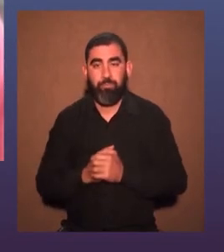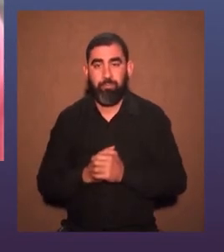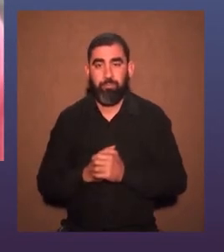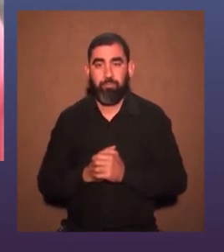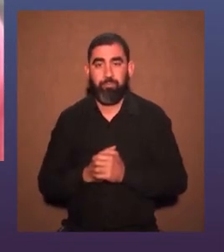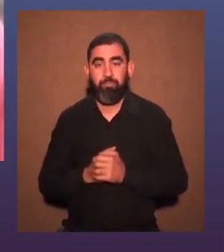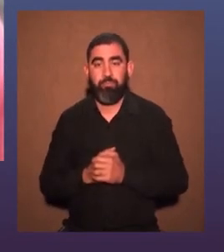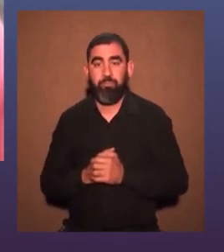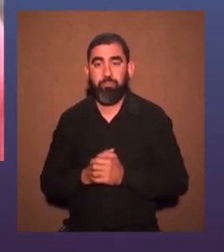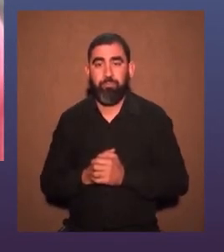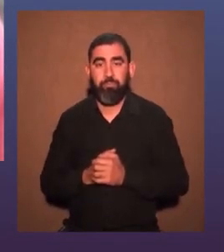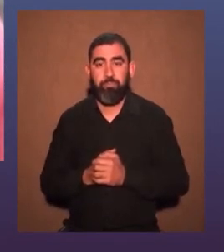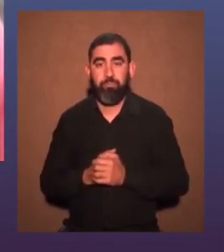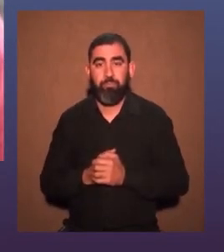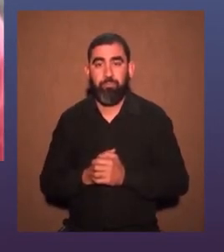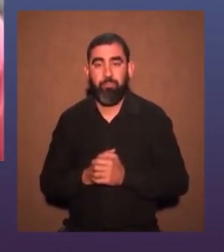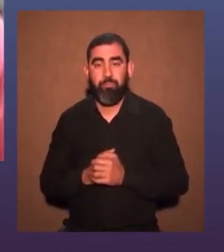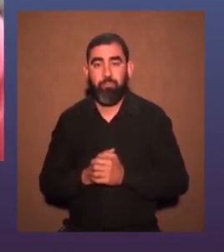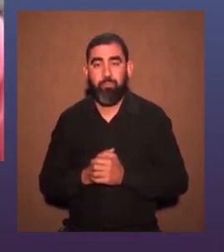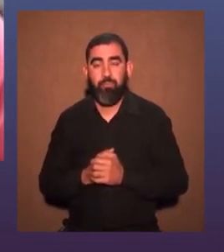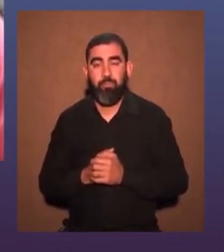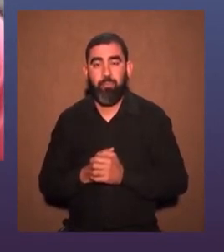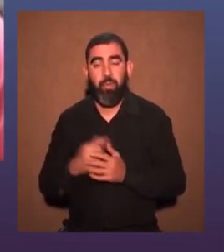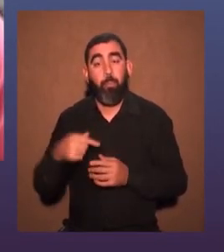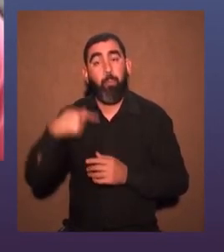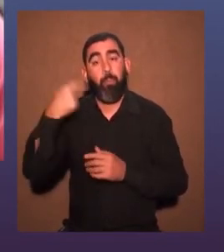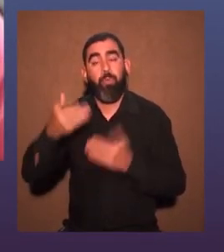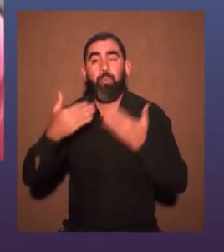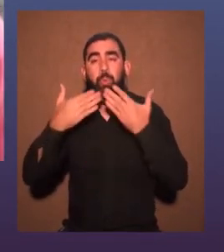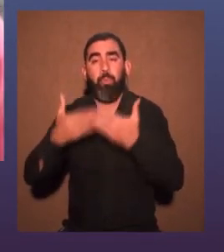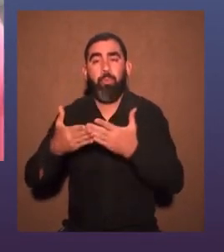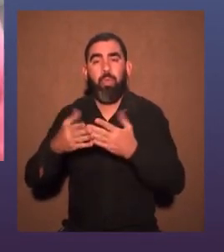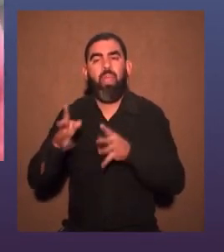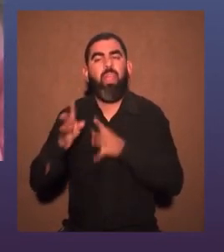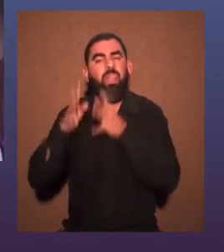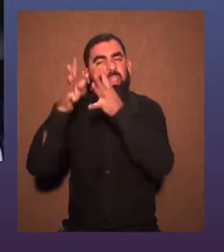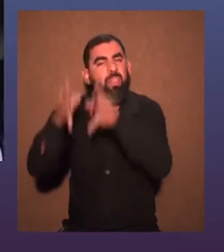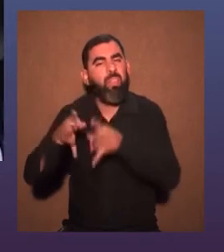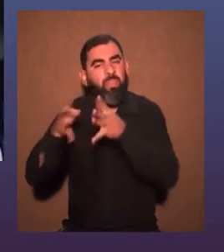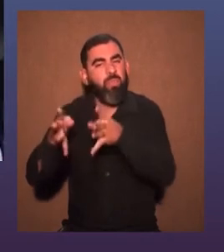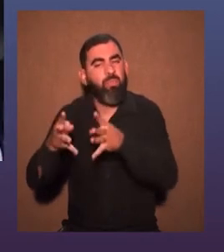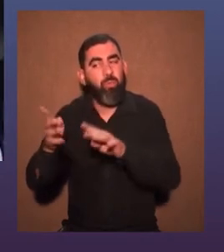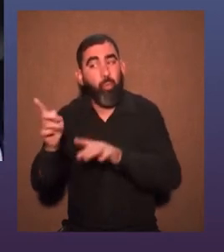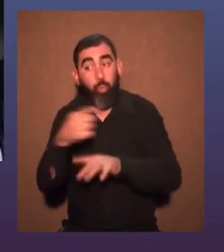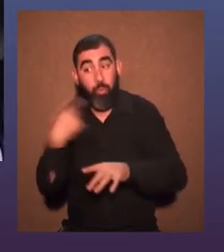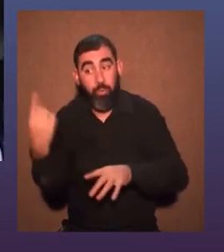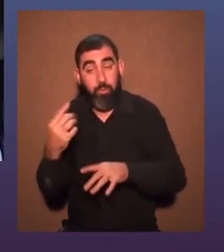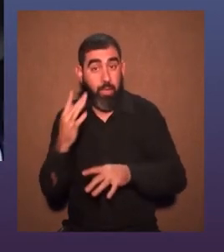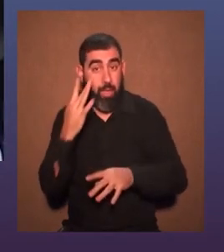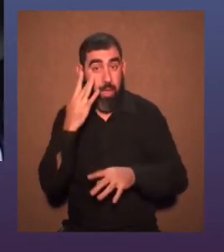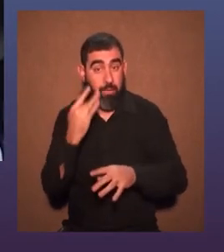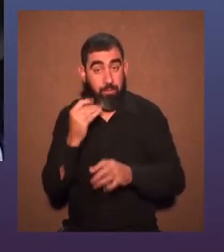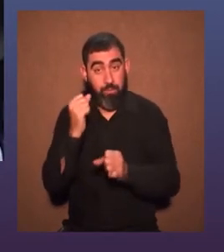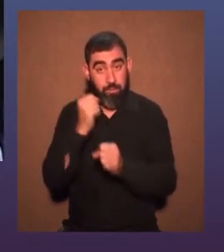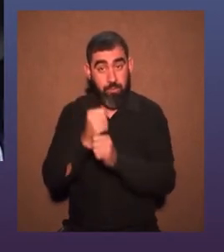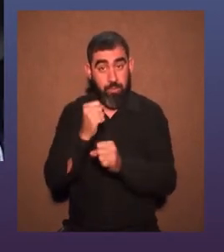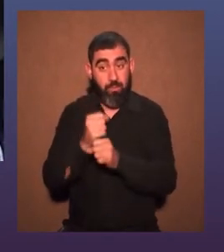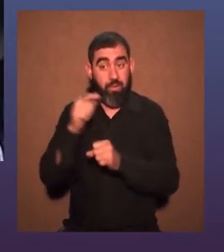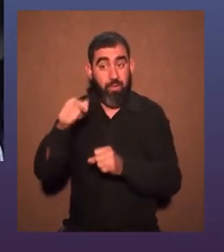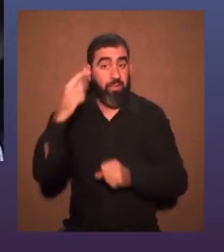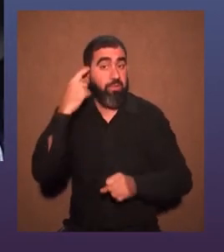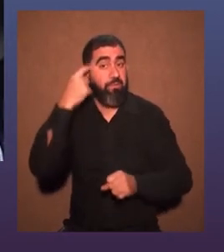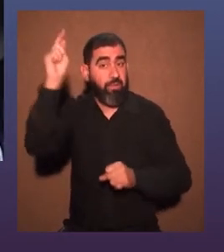Bien. Exacto. Con la próxima pregunta voy. ¿Y qué desafío representó para ustedes como artistas trabajar en